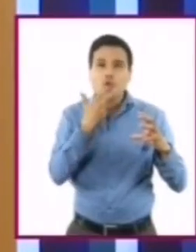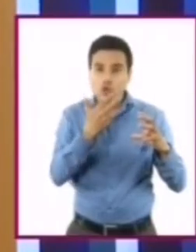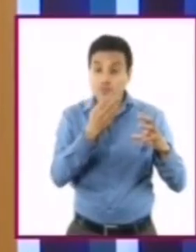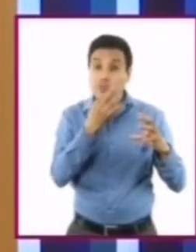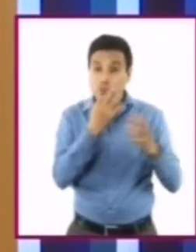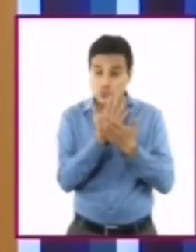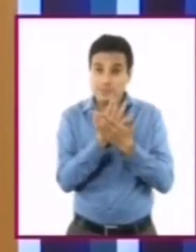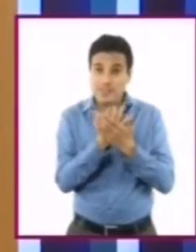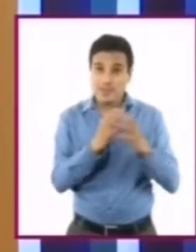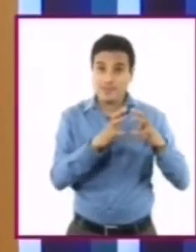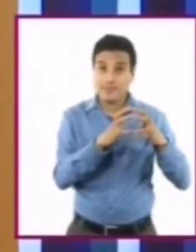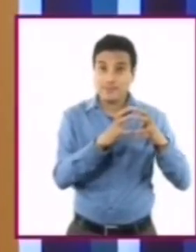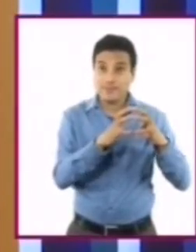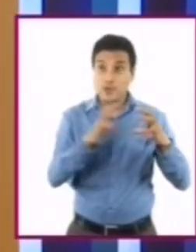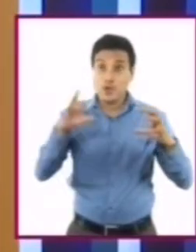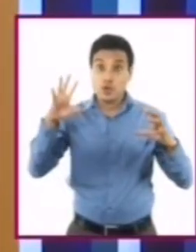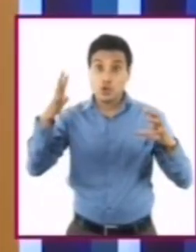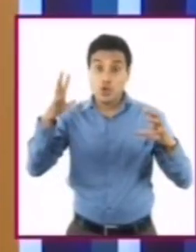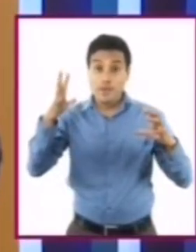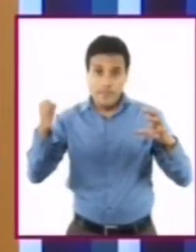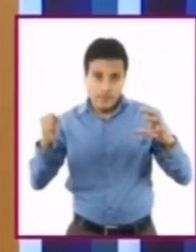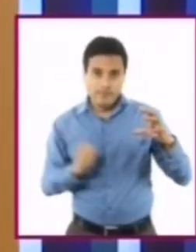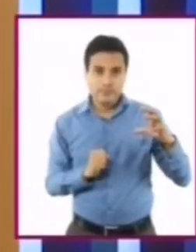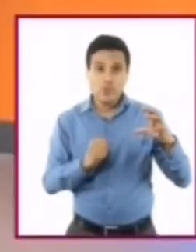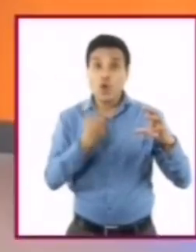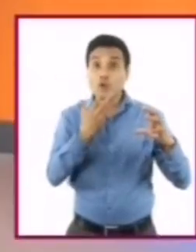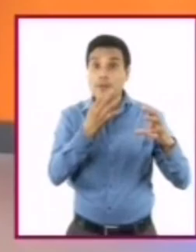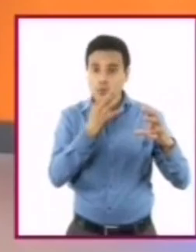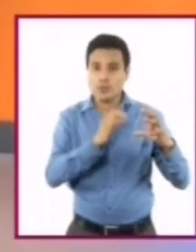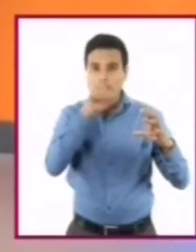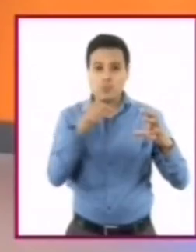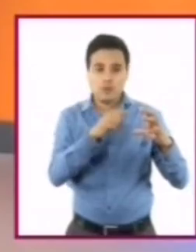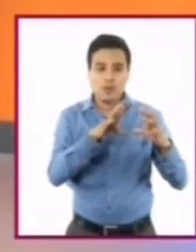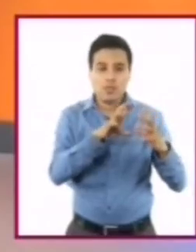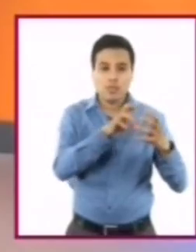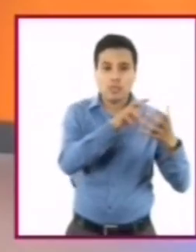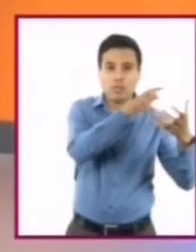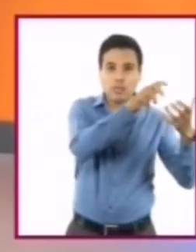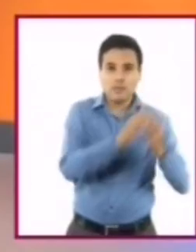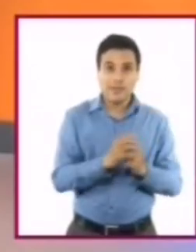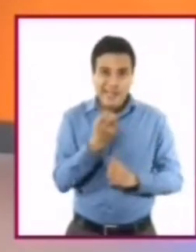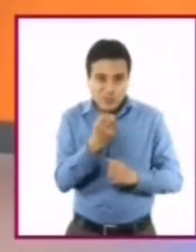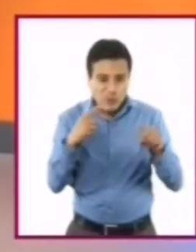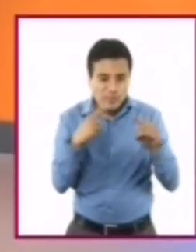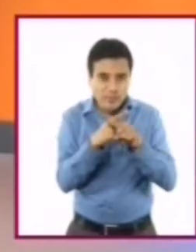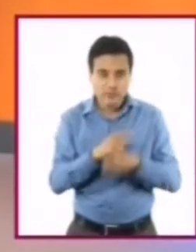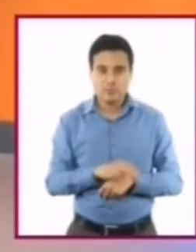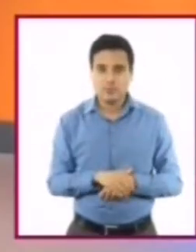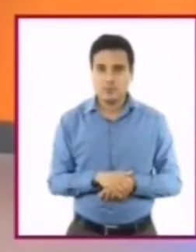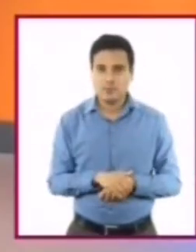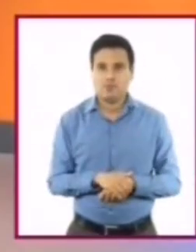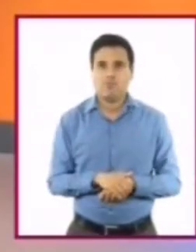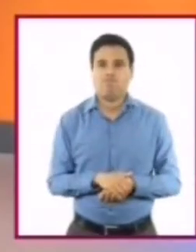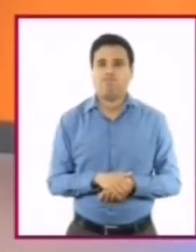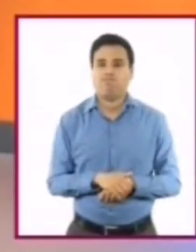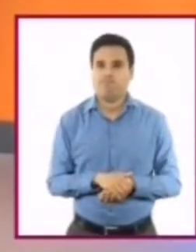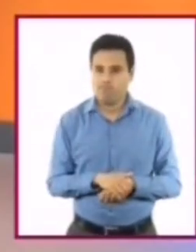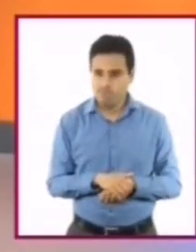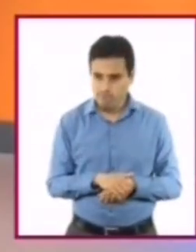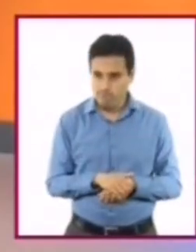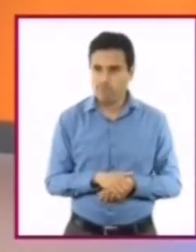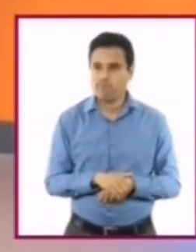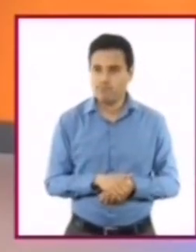minutos después, lo cual era una contradicción. De tal manera, o lo que planteaba